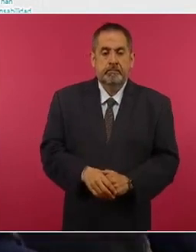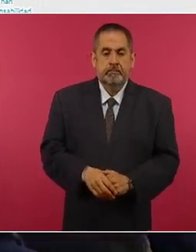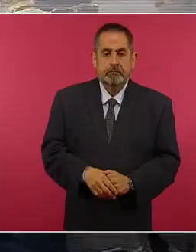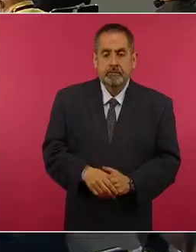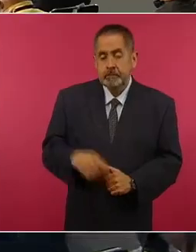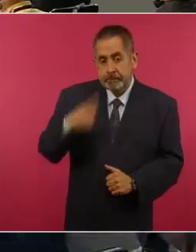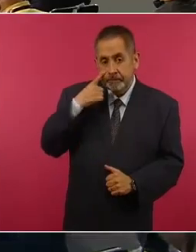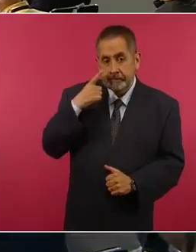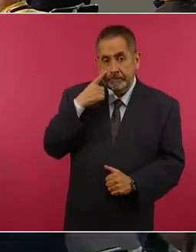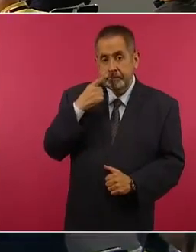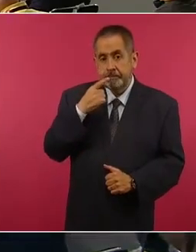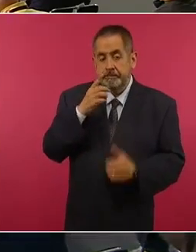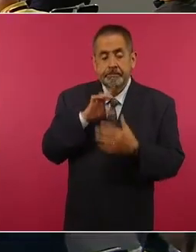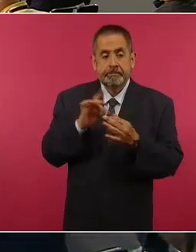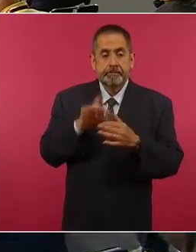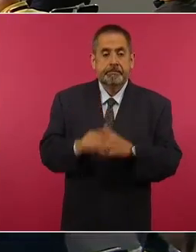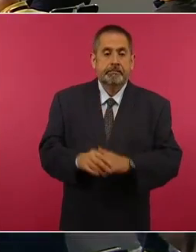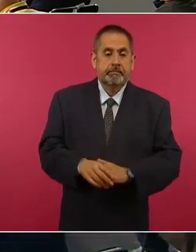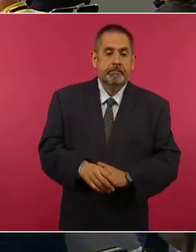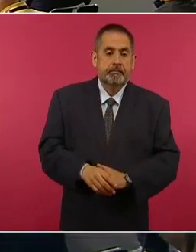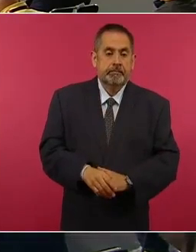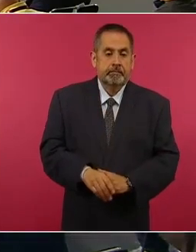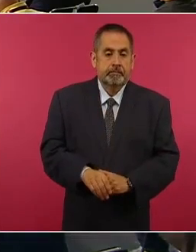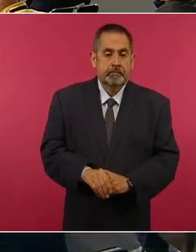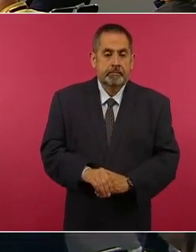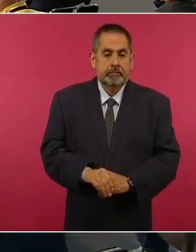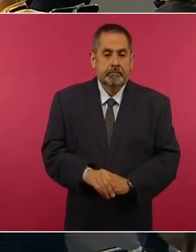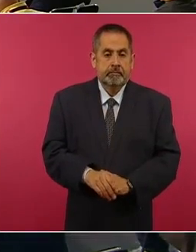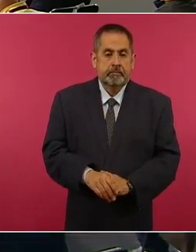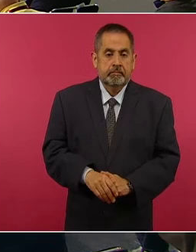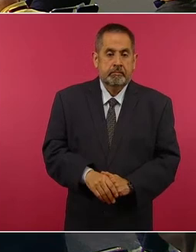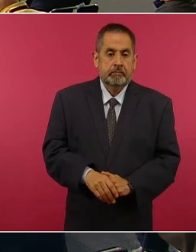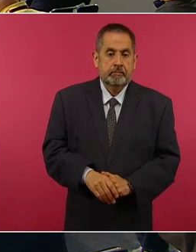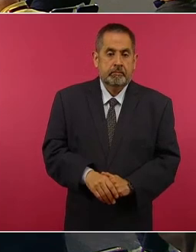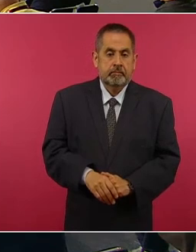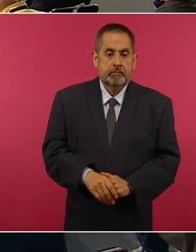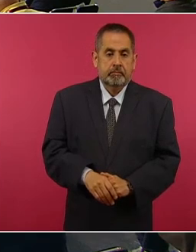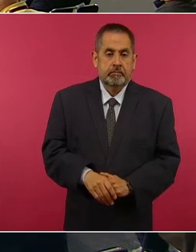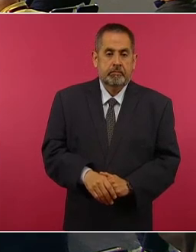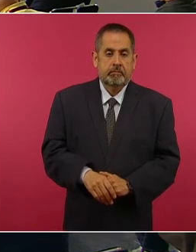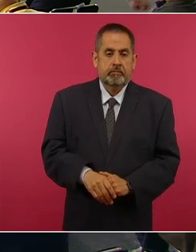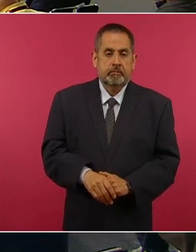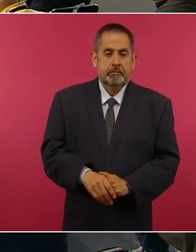Fíjense lo que dice. A ver.